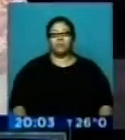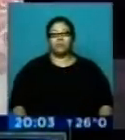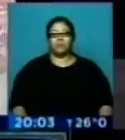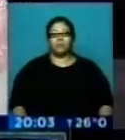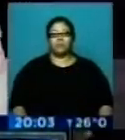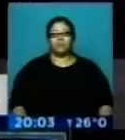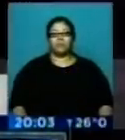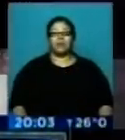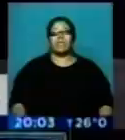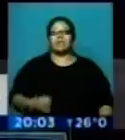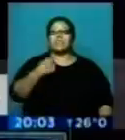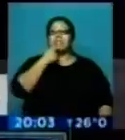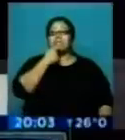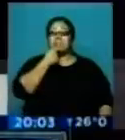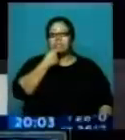que